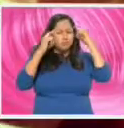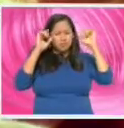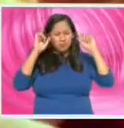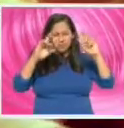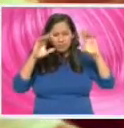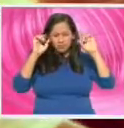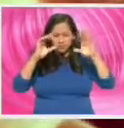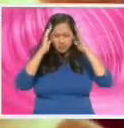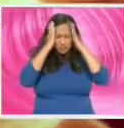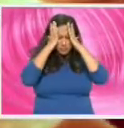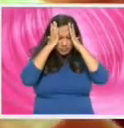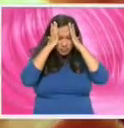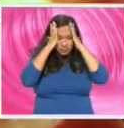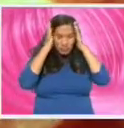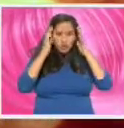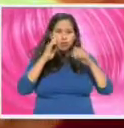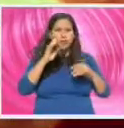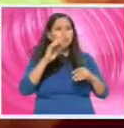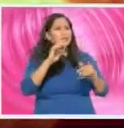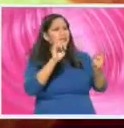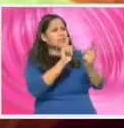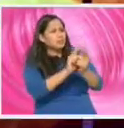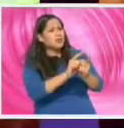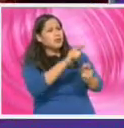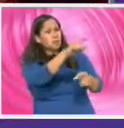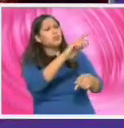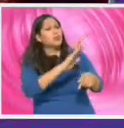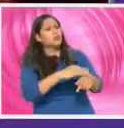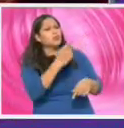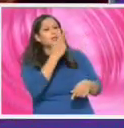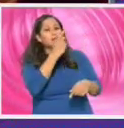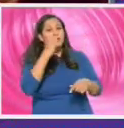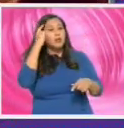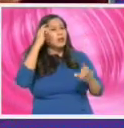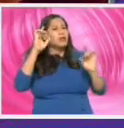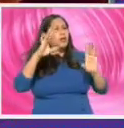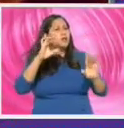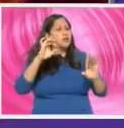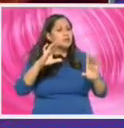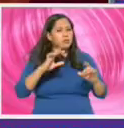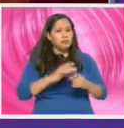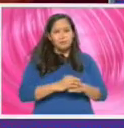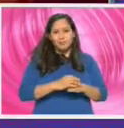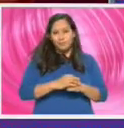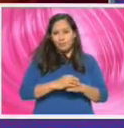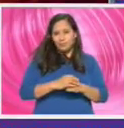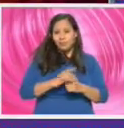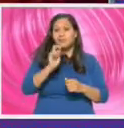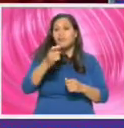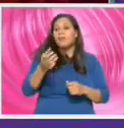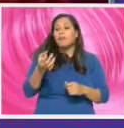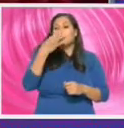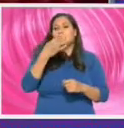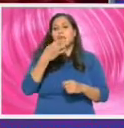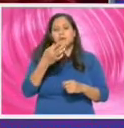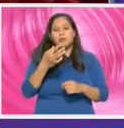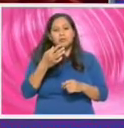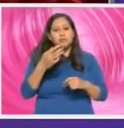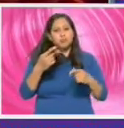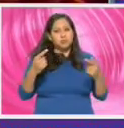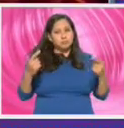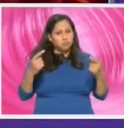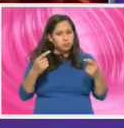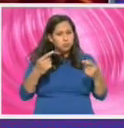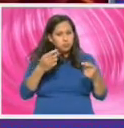verdad me acerco a preguntarles, ¿por qué dices que tienes migraña? Porque me duele la cabeza. Y entonces, como tú dices, la ingesta de medicamentos que quizás no